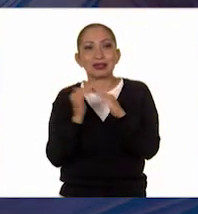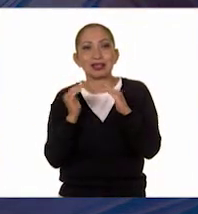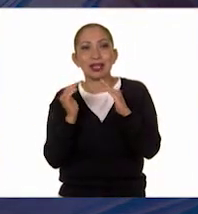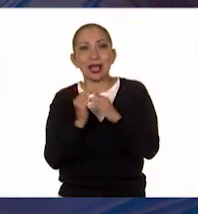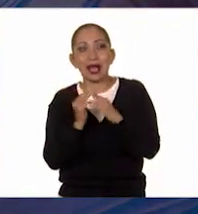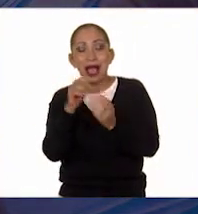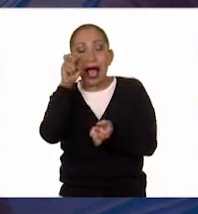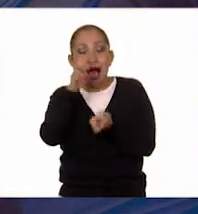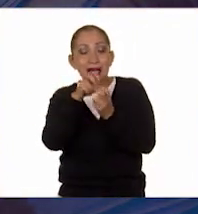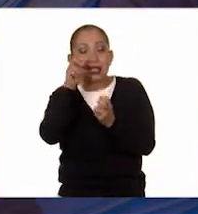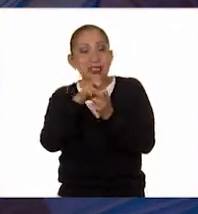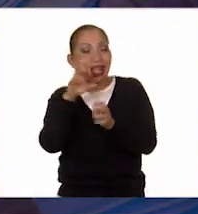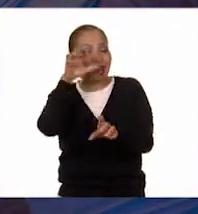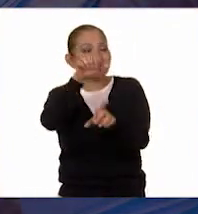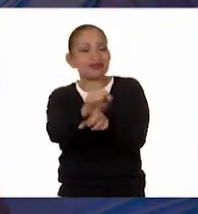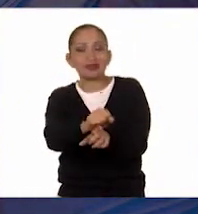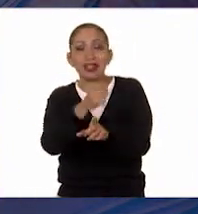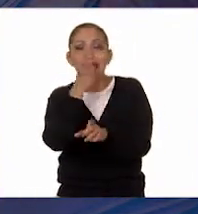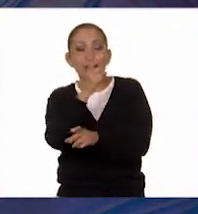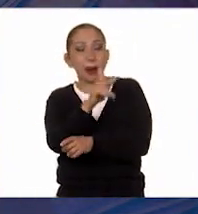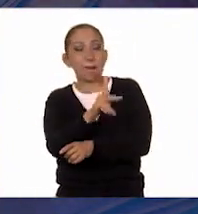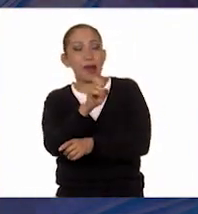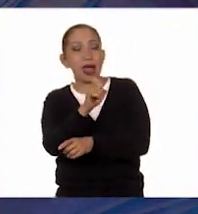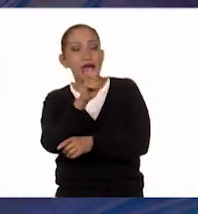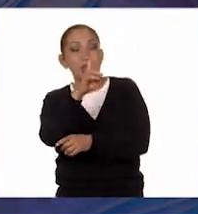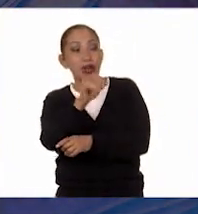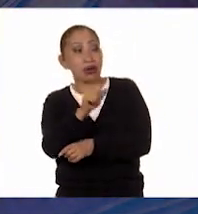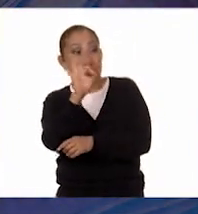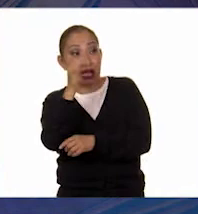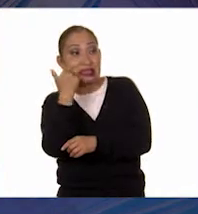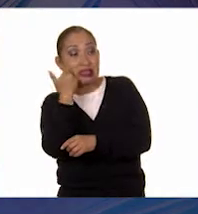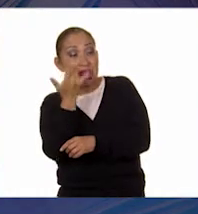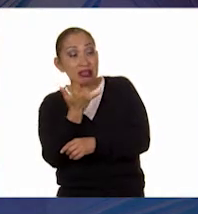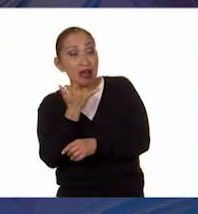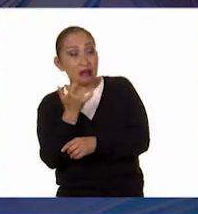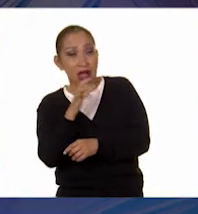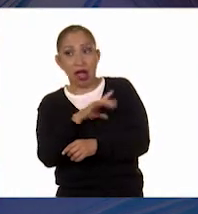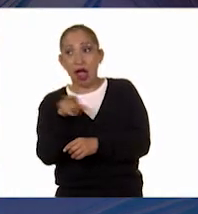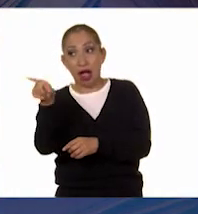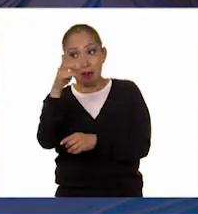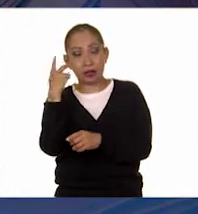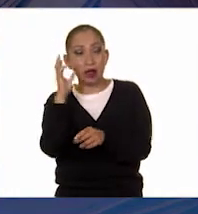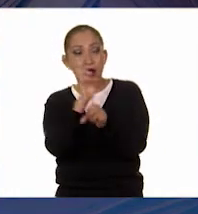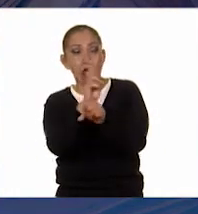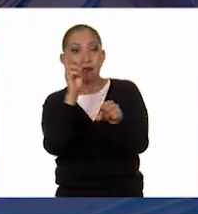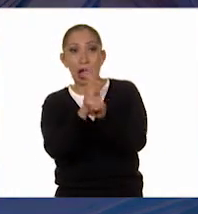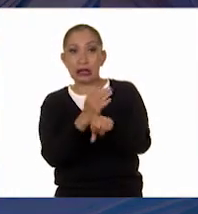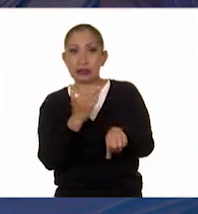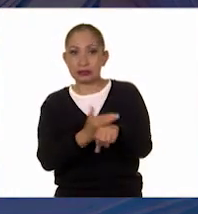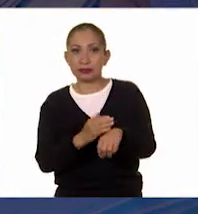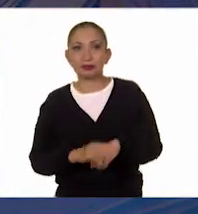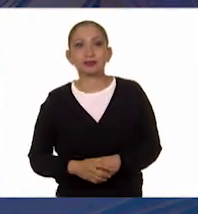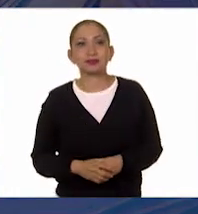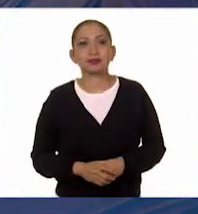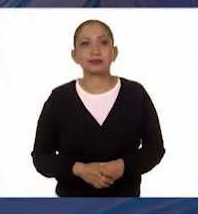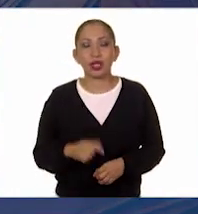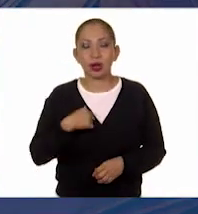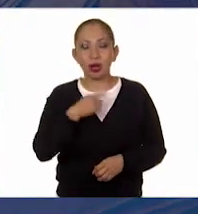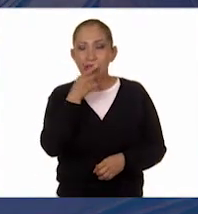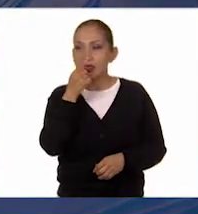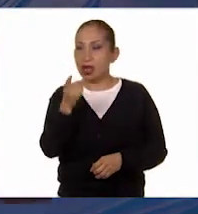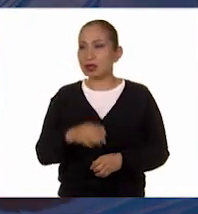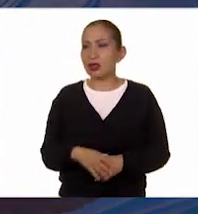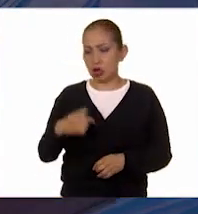«Las ardillas no se dejan atrapar», contestó Pedro, «y si alguien lo intentara, hay muchos guardabosques para castigarlo». Se te ocurrió